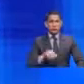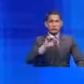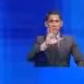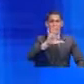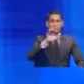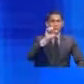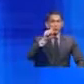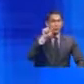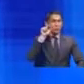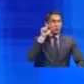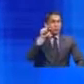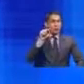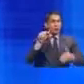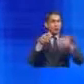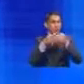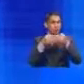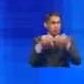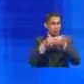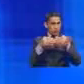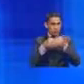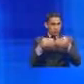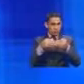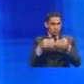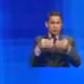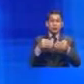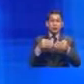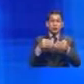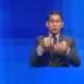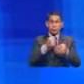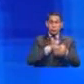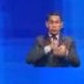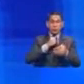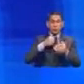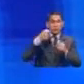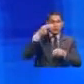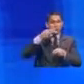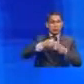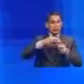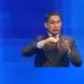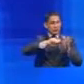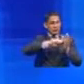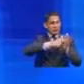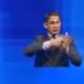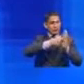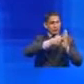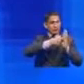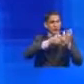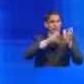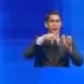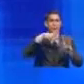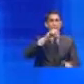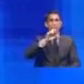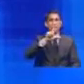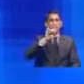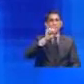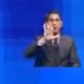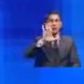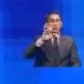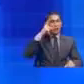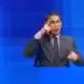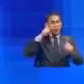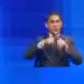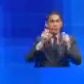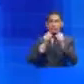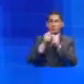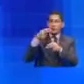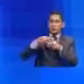$51,000 de una glosa fueron desvanecidos por Carlos Polita a favor del ex asambleísta Ronnie A. Este lunes inició en Estados Unidos